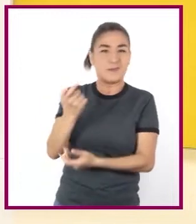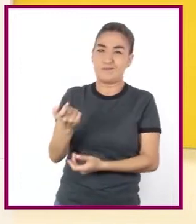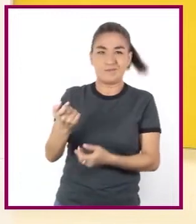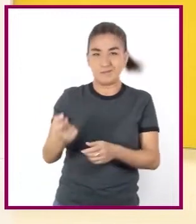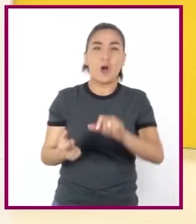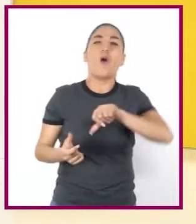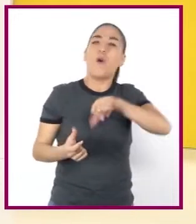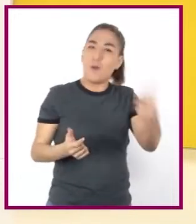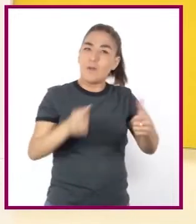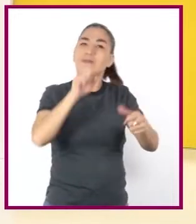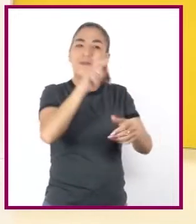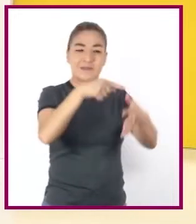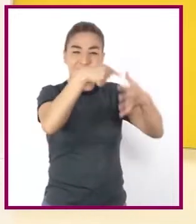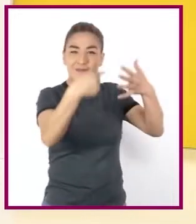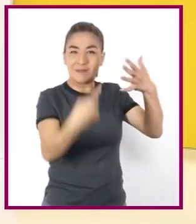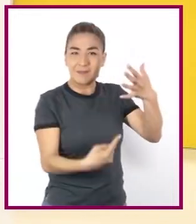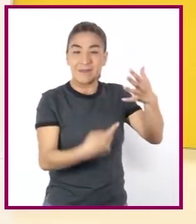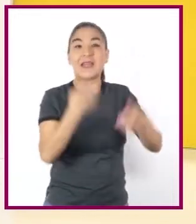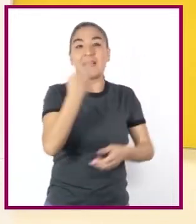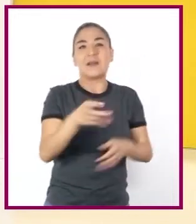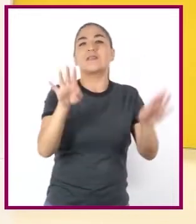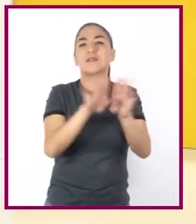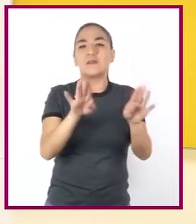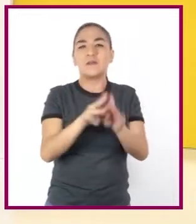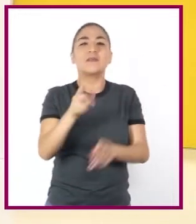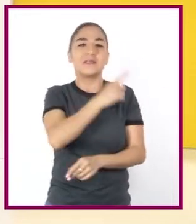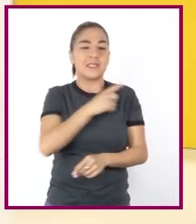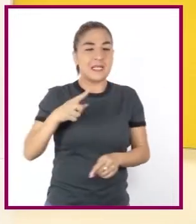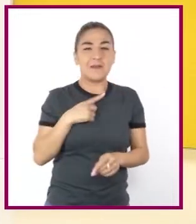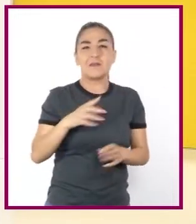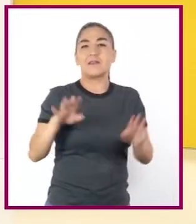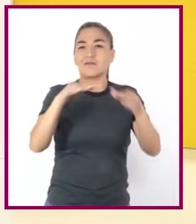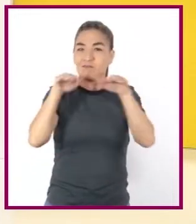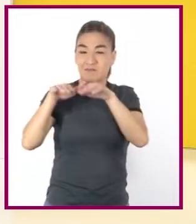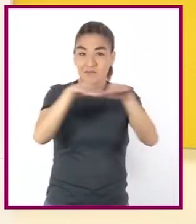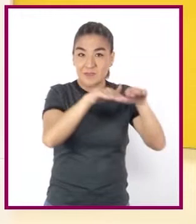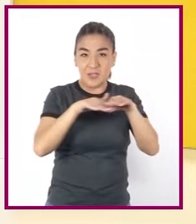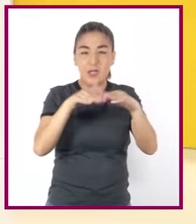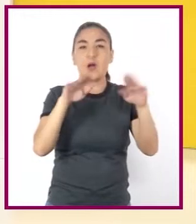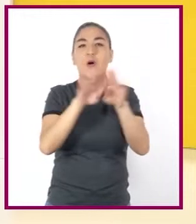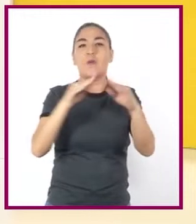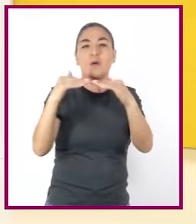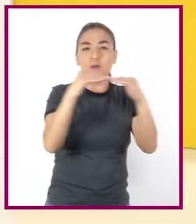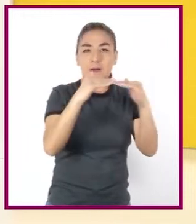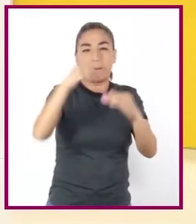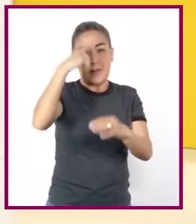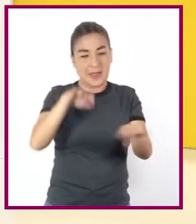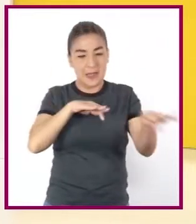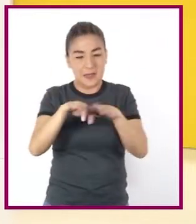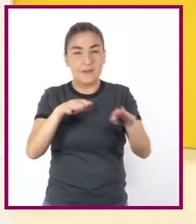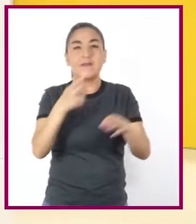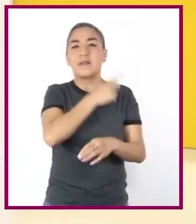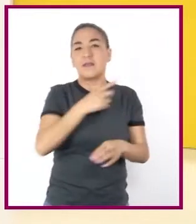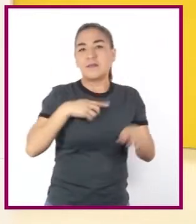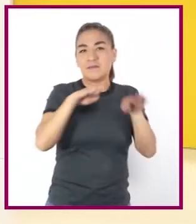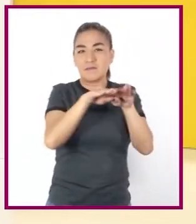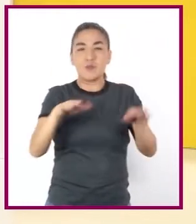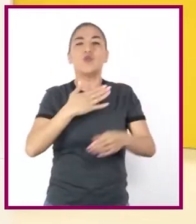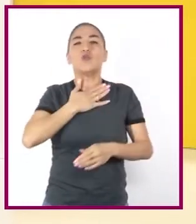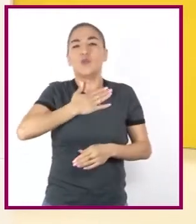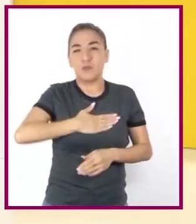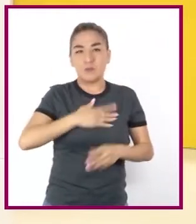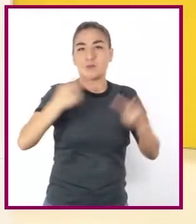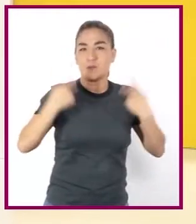Por lo tanto, es necesario propiciar condiciones de equidad, trabajar para construir sociedades más justas